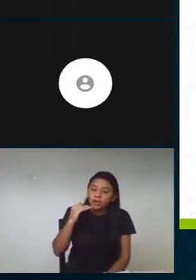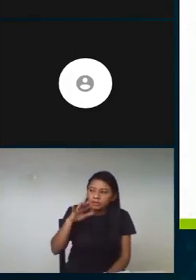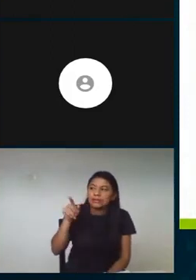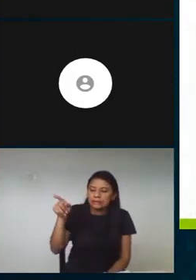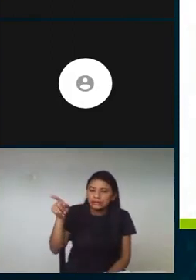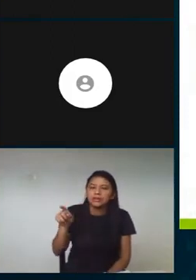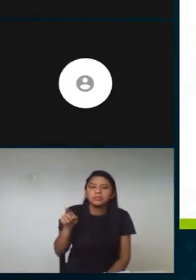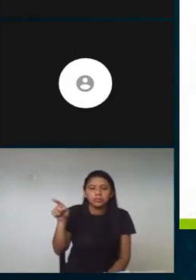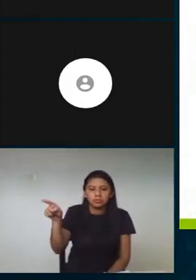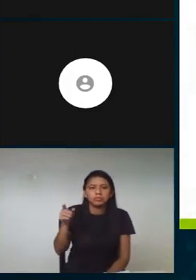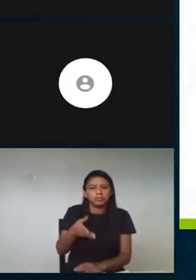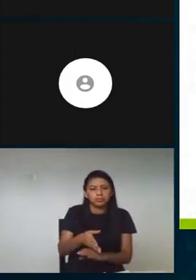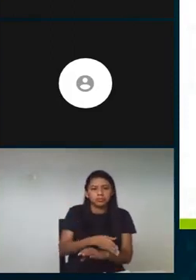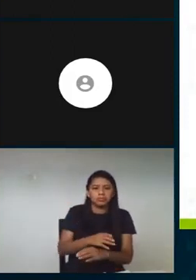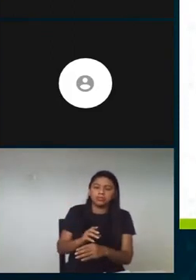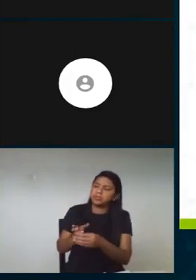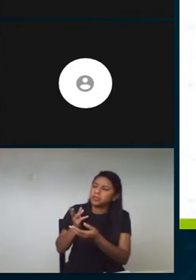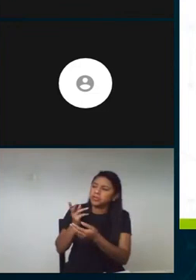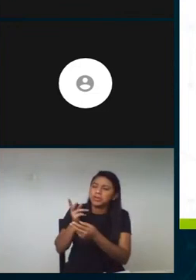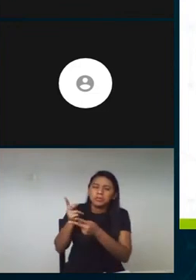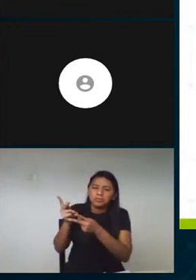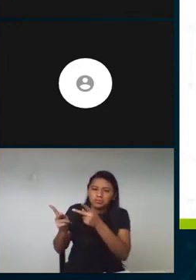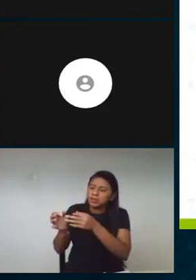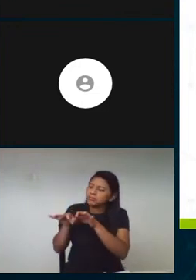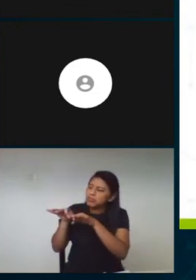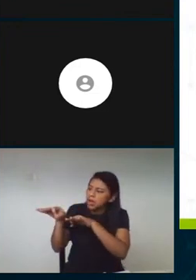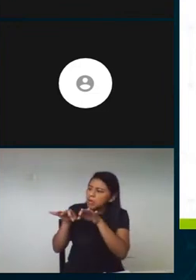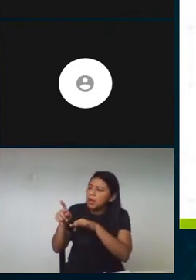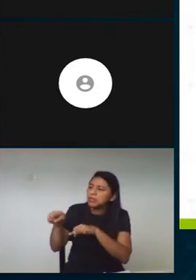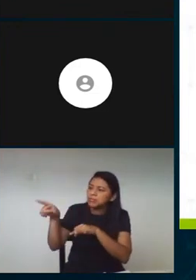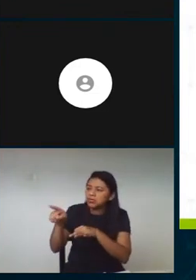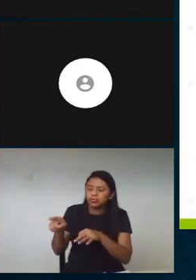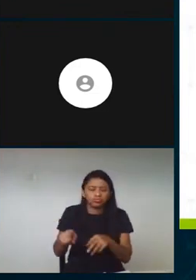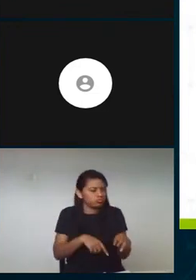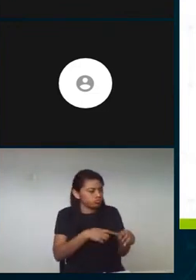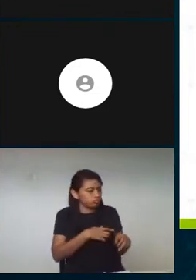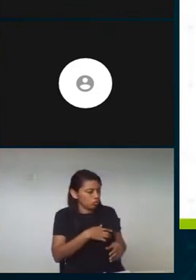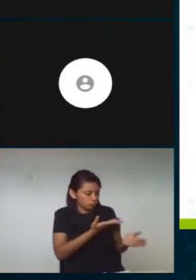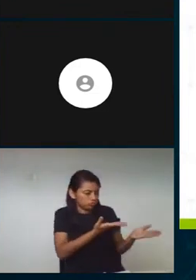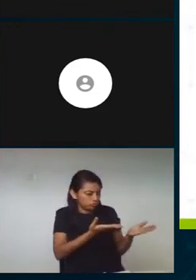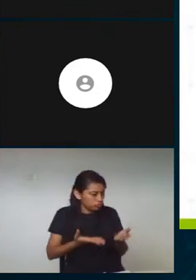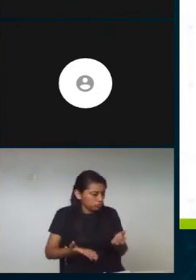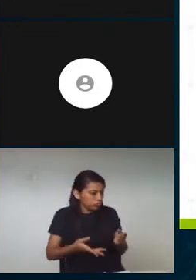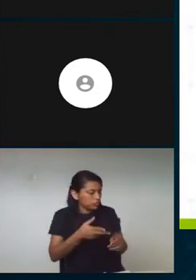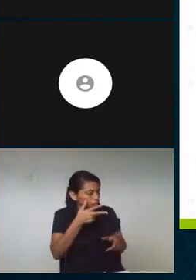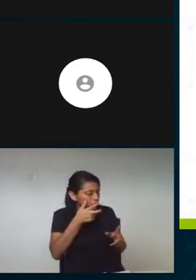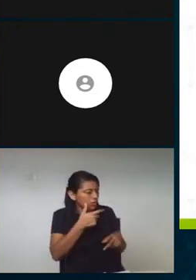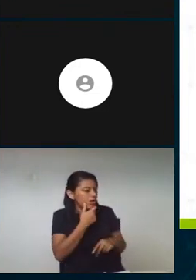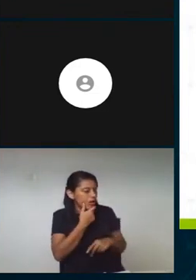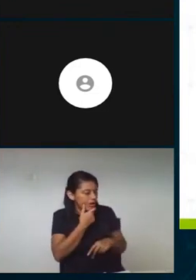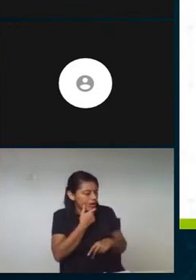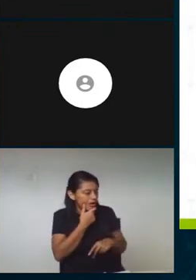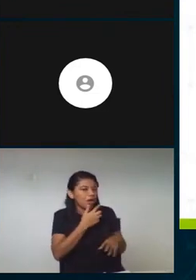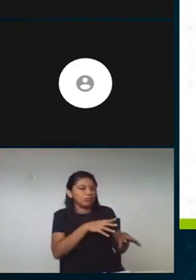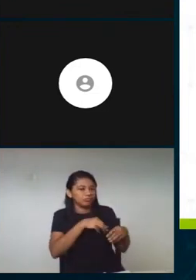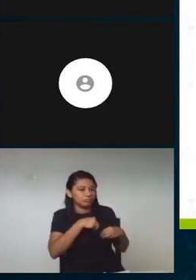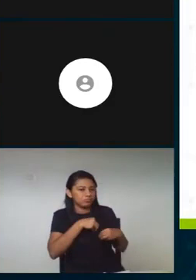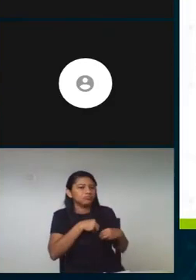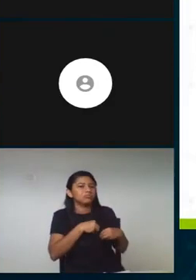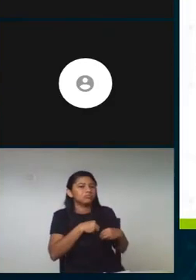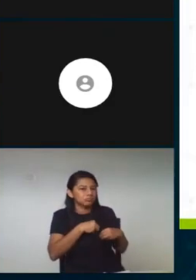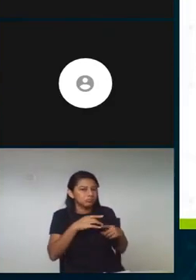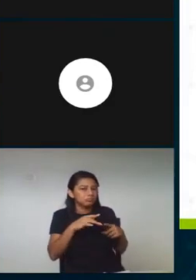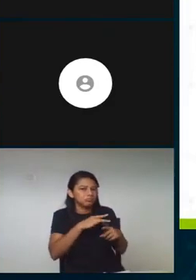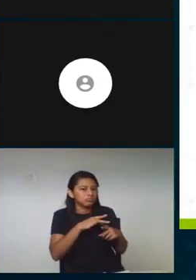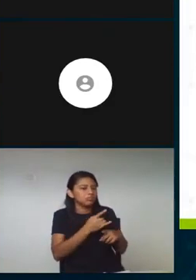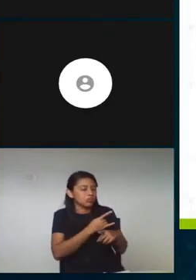prácticas más sostenibles en cuanto a esto. También miramos lo que son datos demográficos.